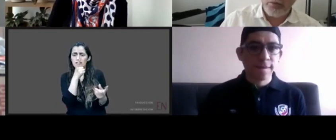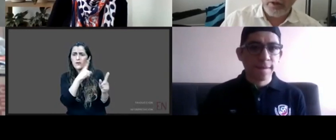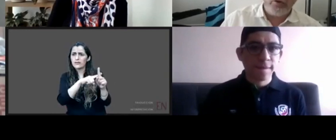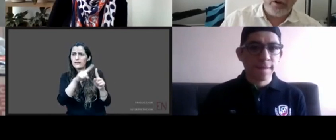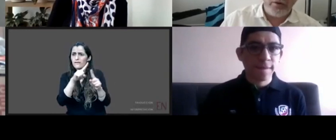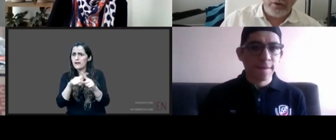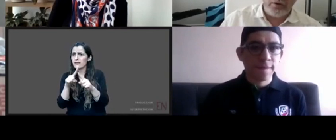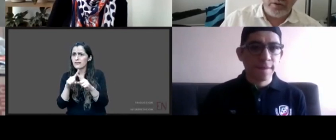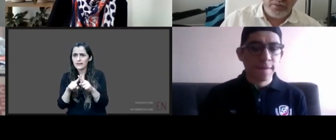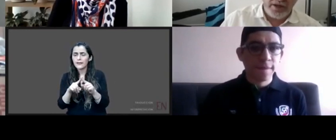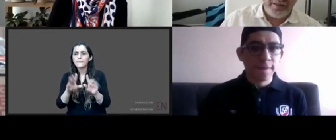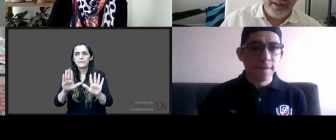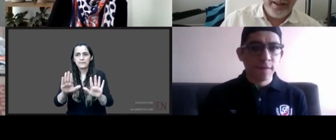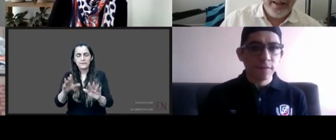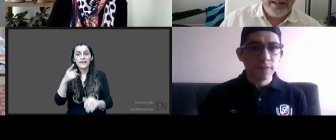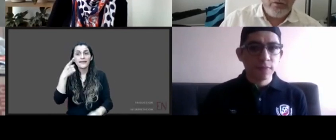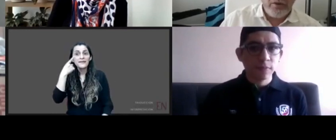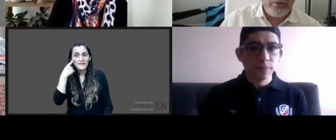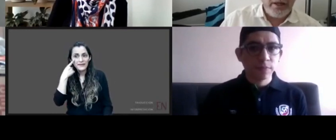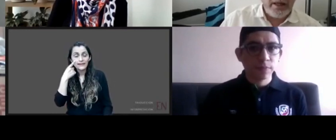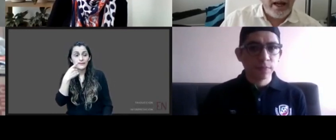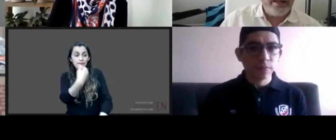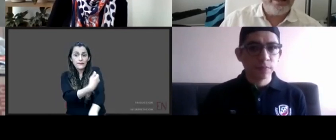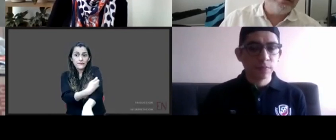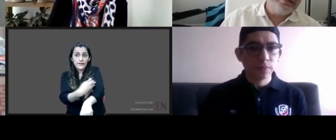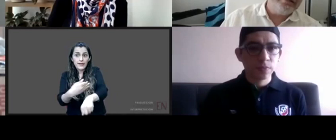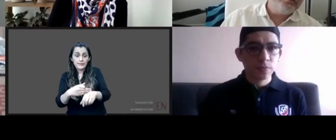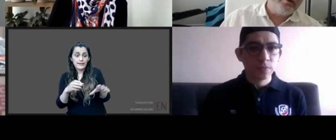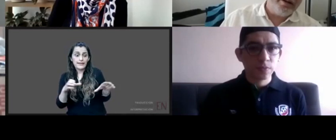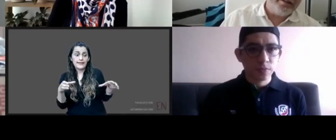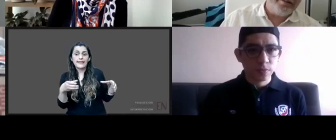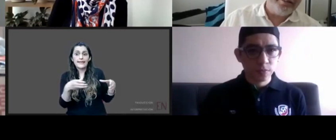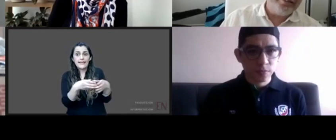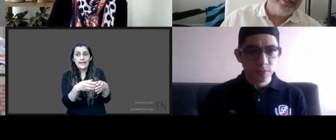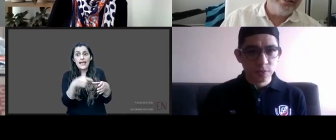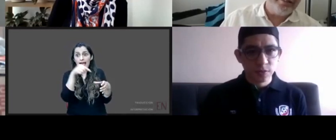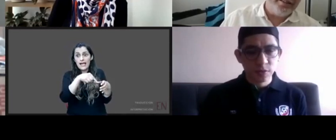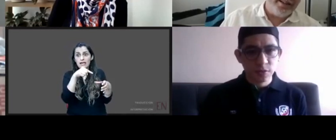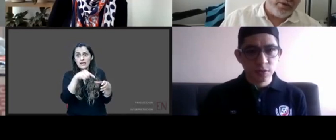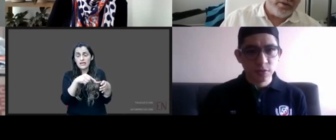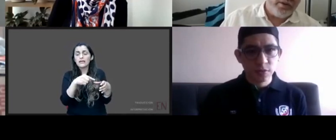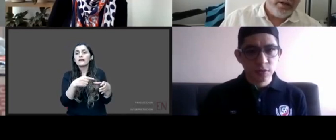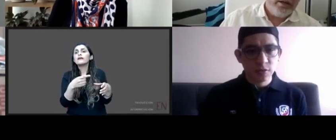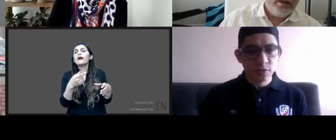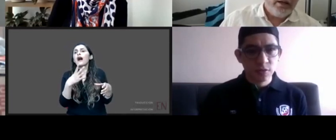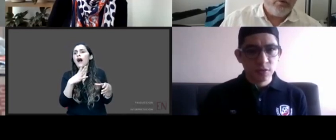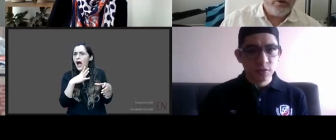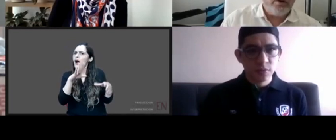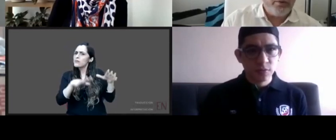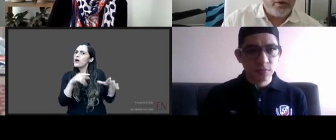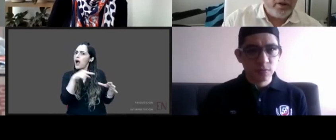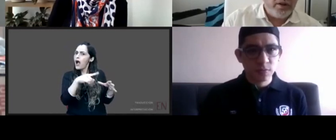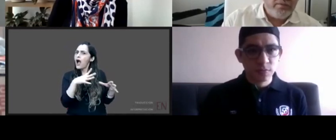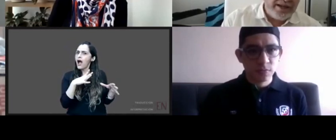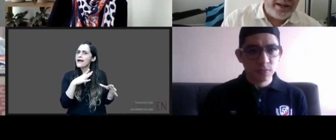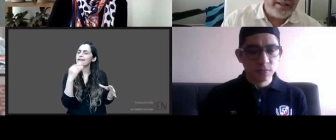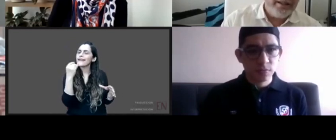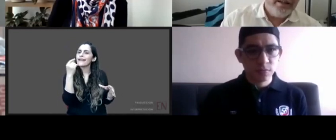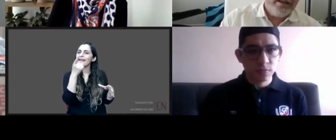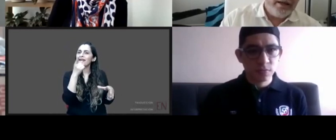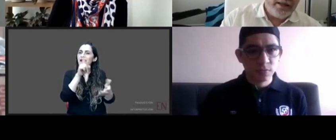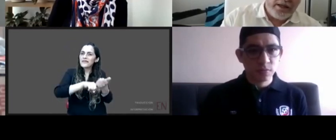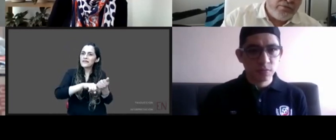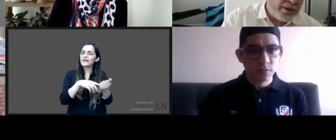es mucho menos raro de lo que se piensa, que en una familia haya distintos hablantes de distintas lenguas. Cuando las personas